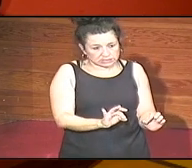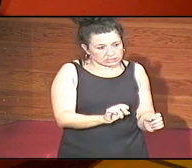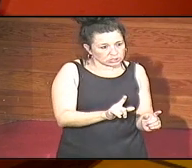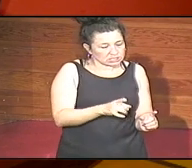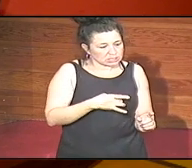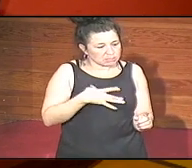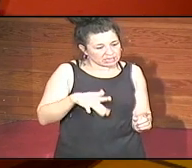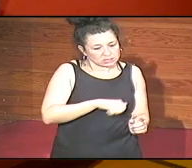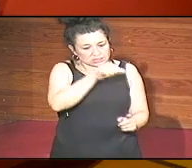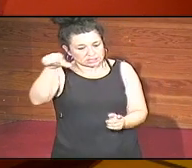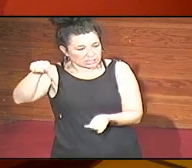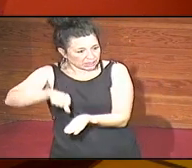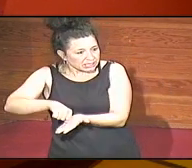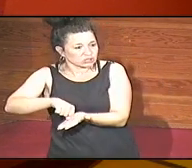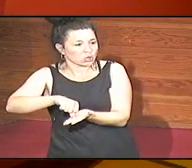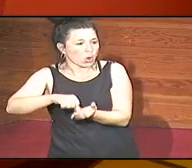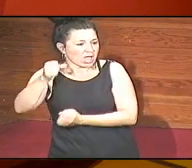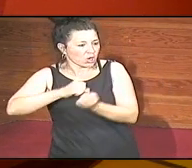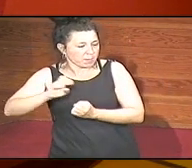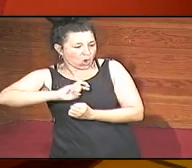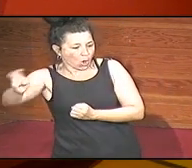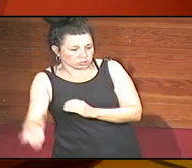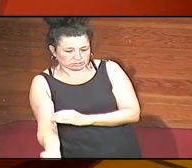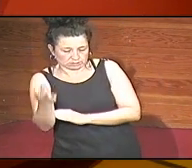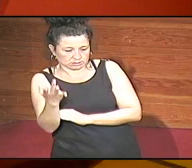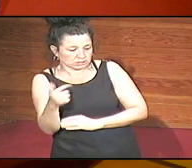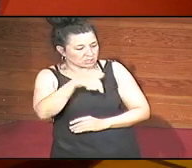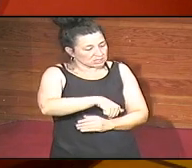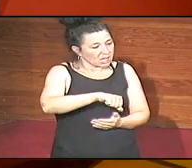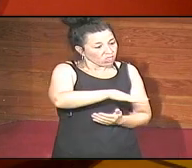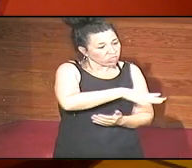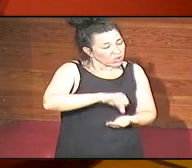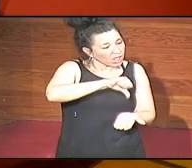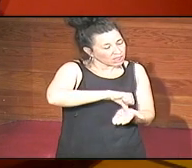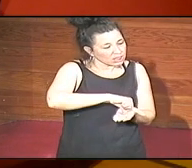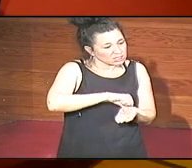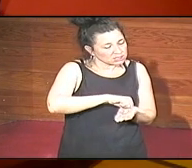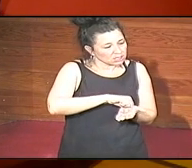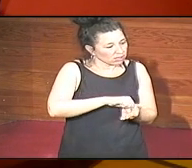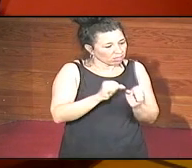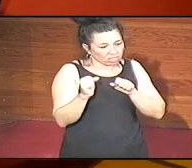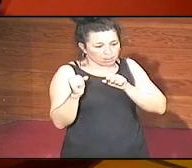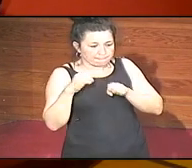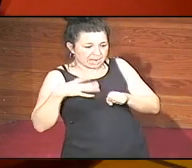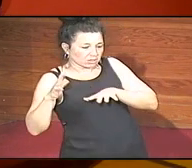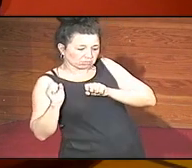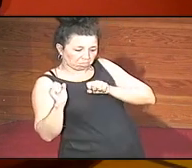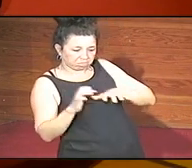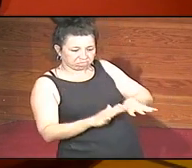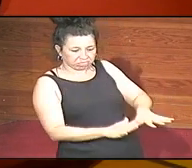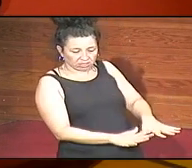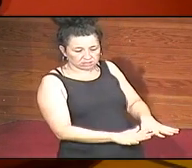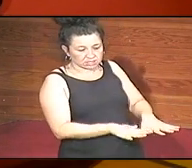económico santón y esa zona del centro fue prácticamente abandonada por los blancos y